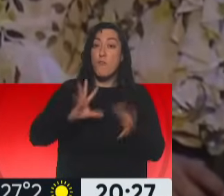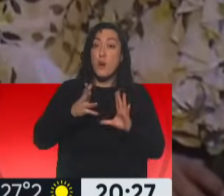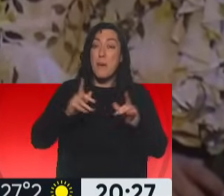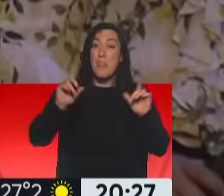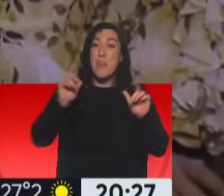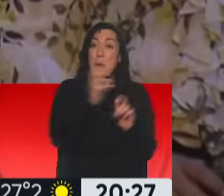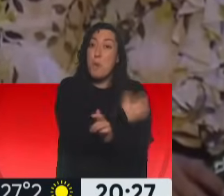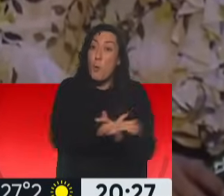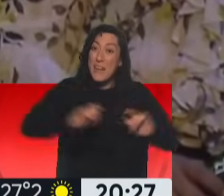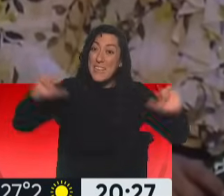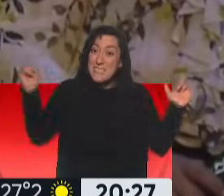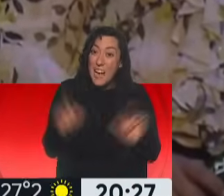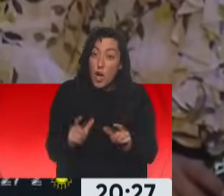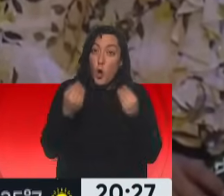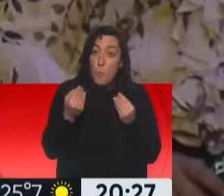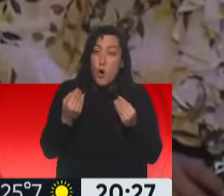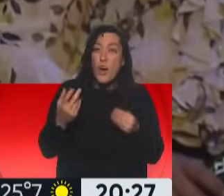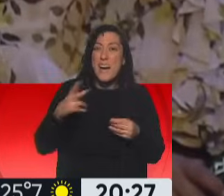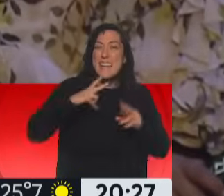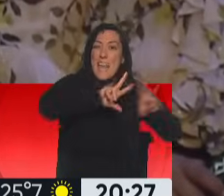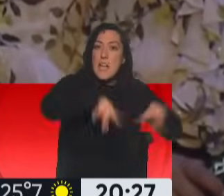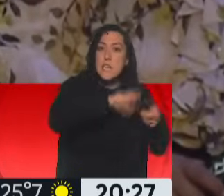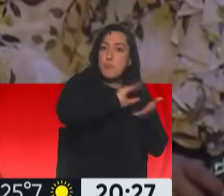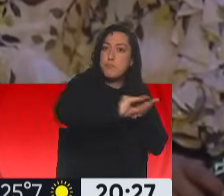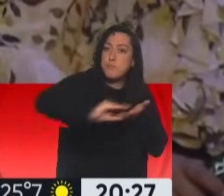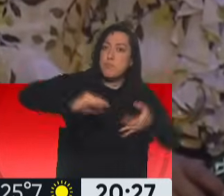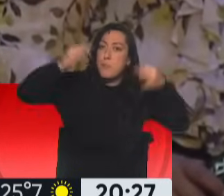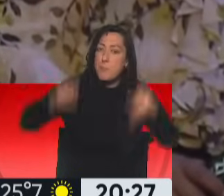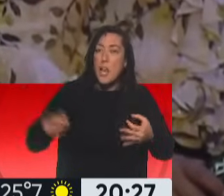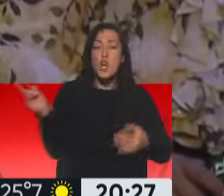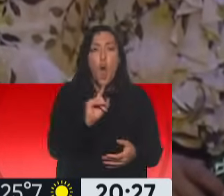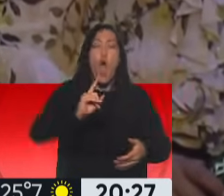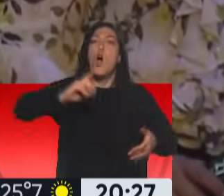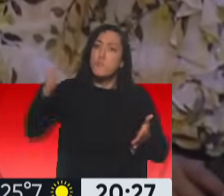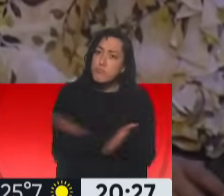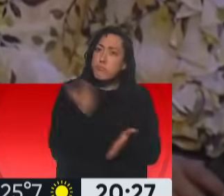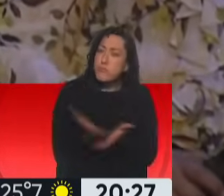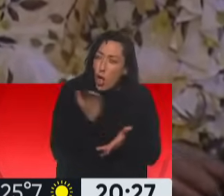pobreza no está en la redistribución de la riqueza, sino en la generación de la misma.